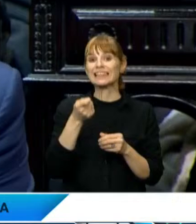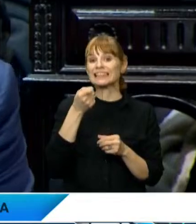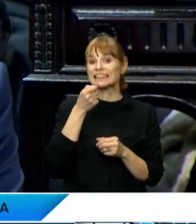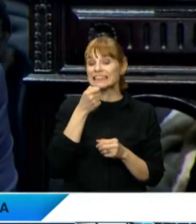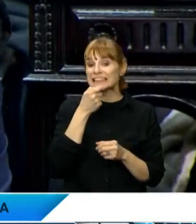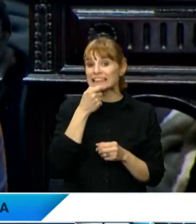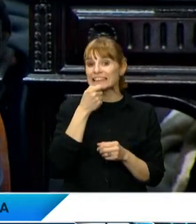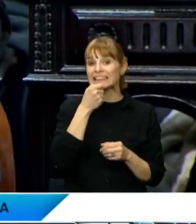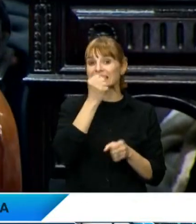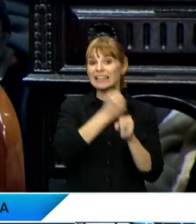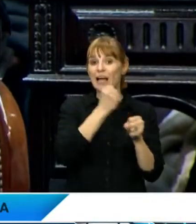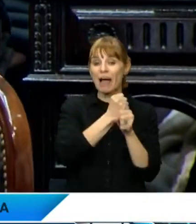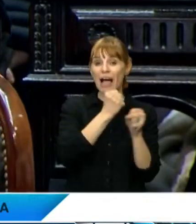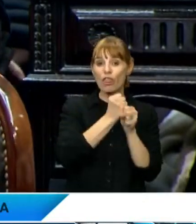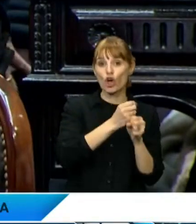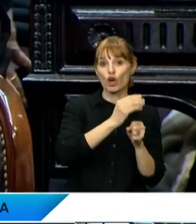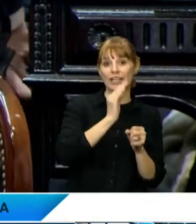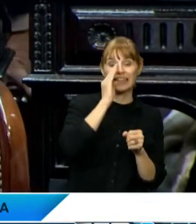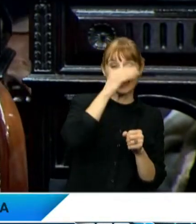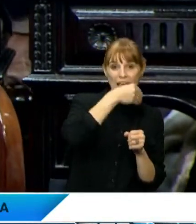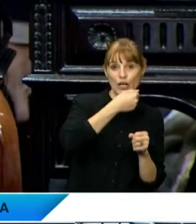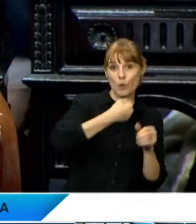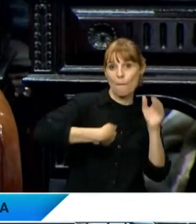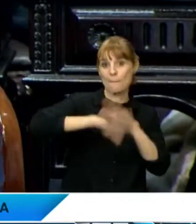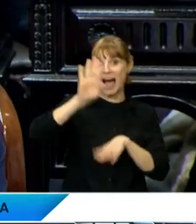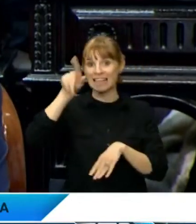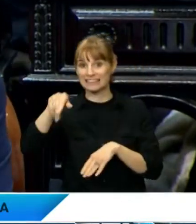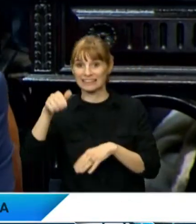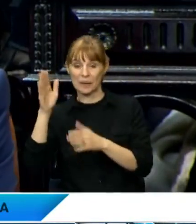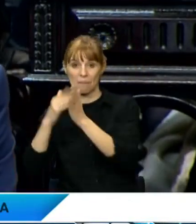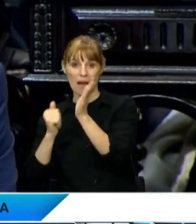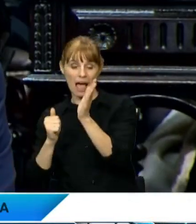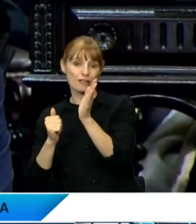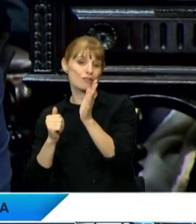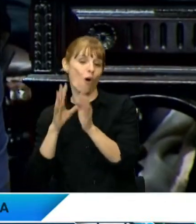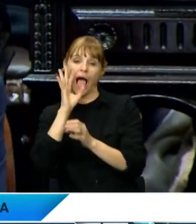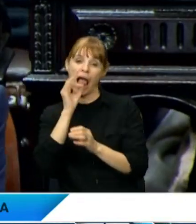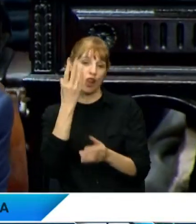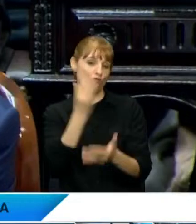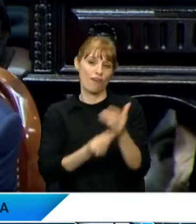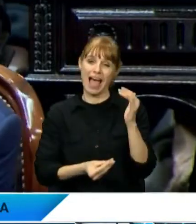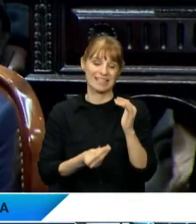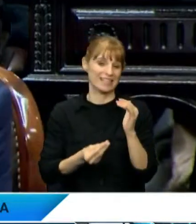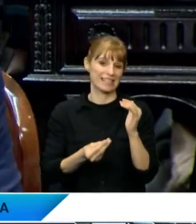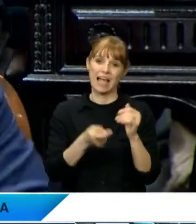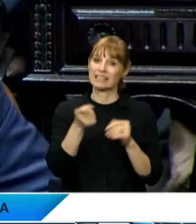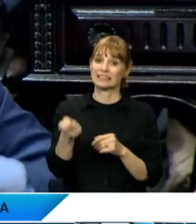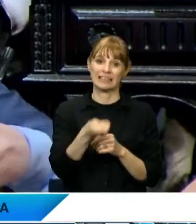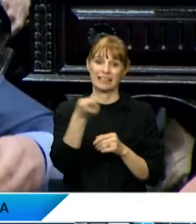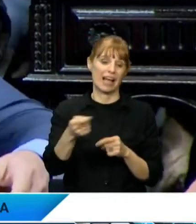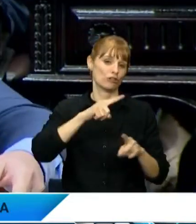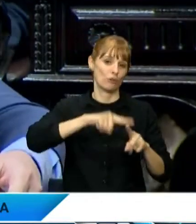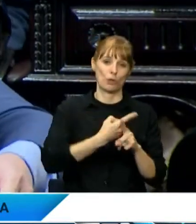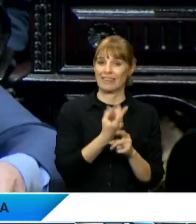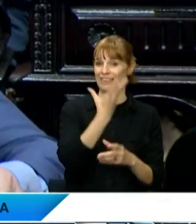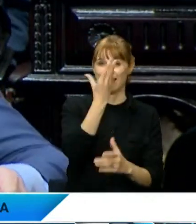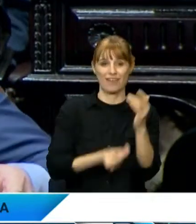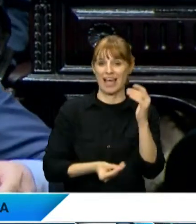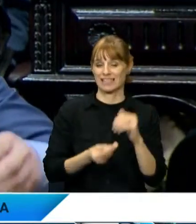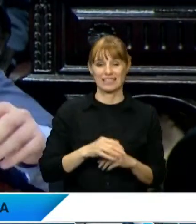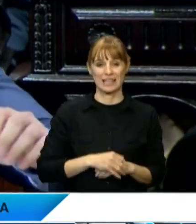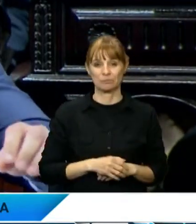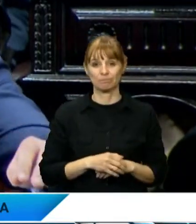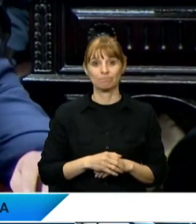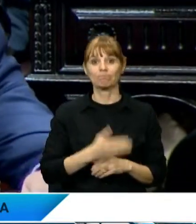la informalidad, la formalidad, es porque algo la política y los sindicatos han hecho mal.